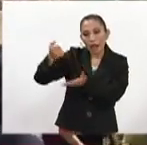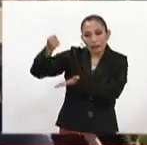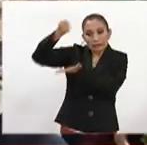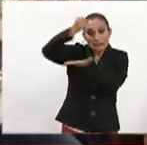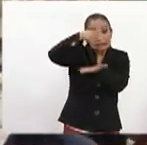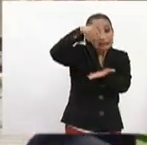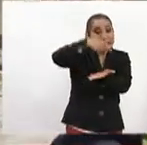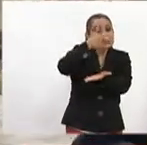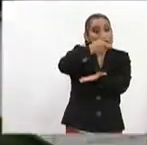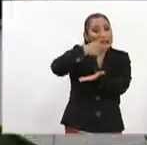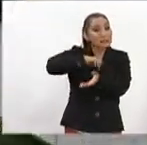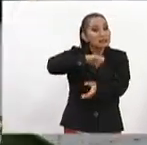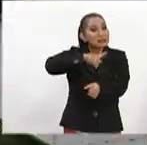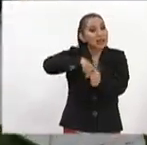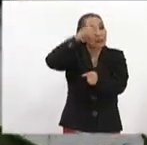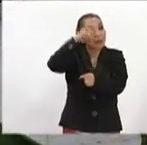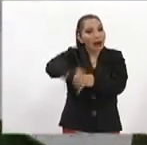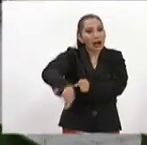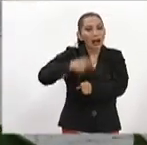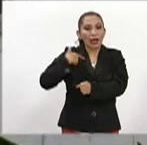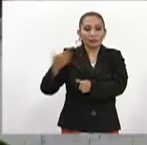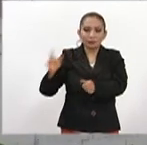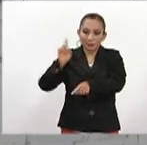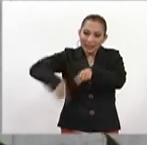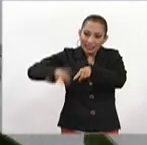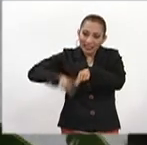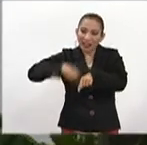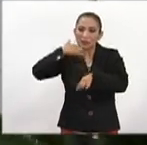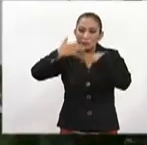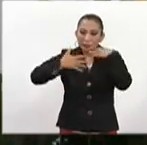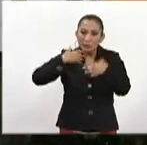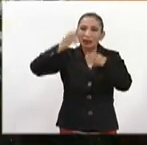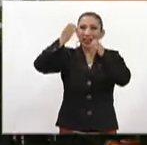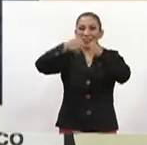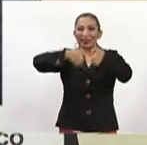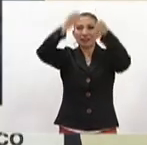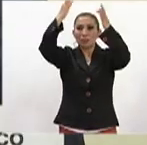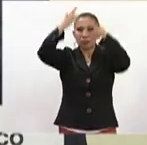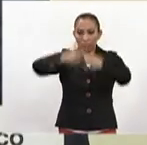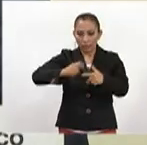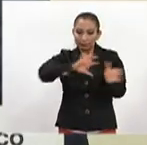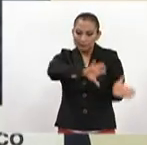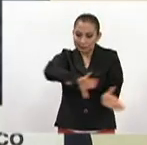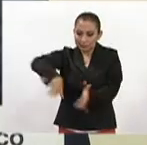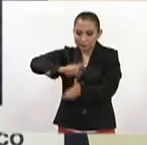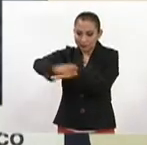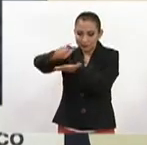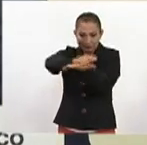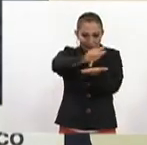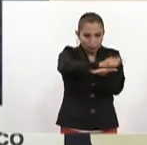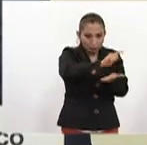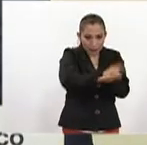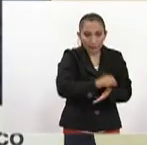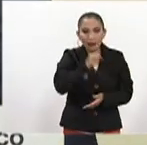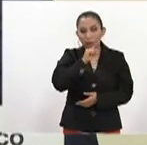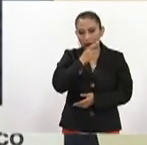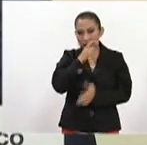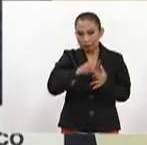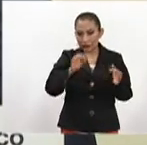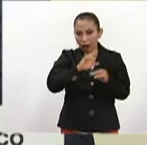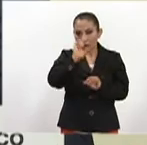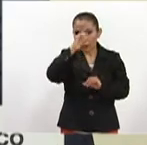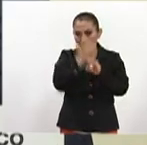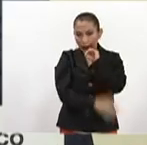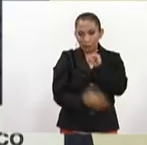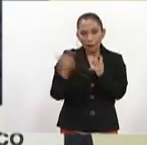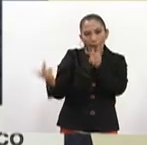cantidad específica de recursos al levantamiento y retiro de escombros de los edificios colapsados. También detalló que en cuanto termine